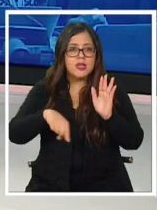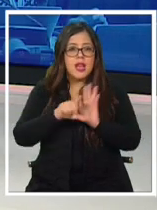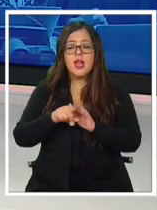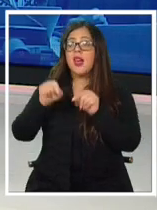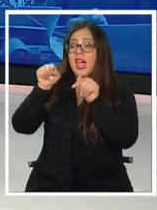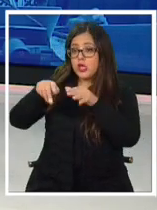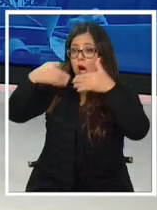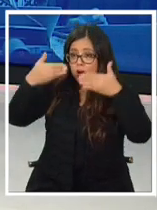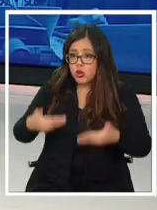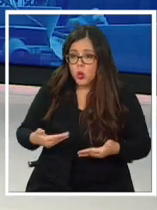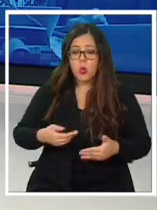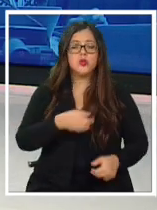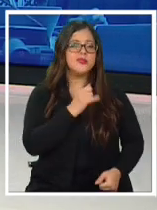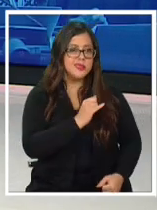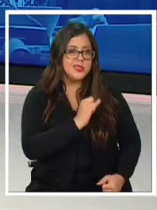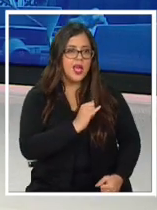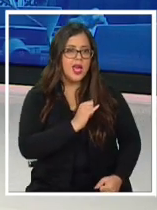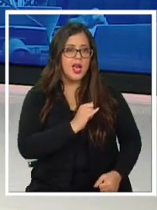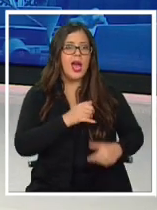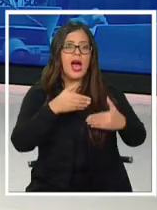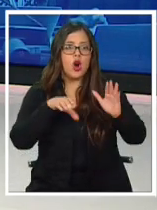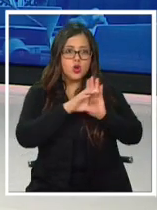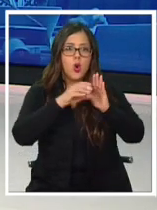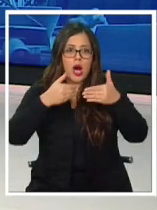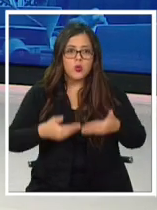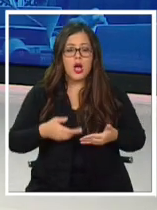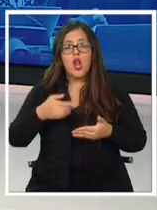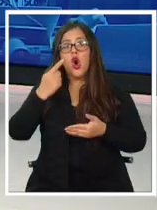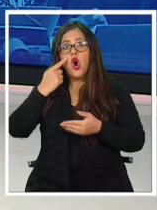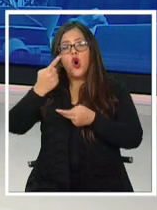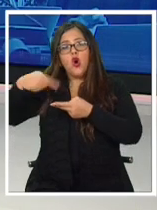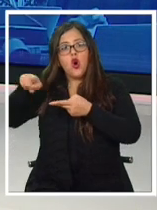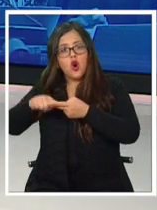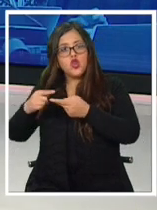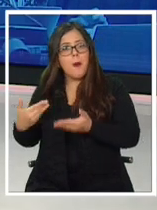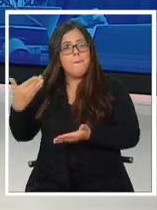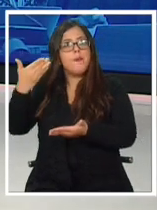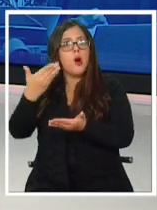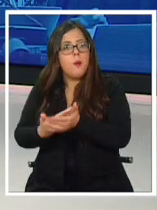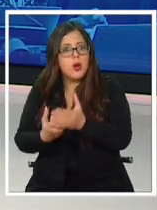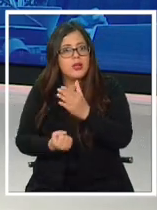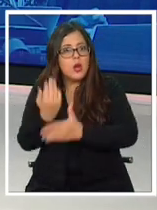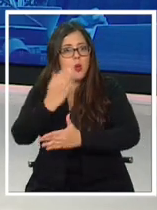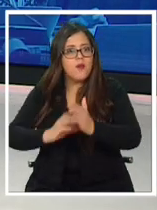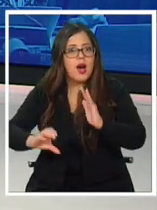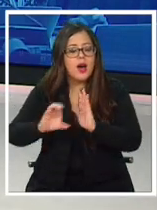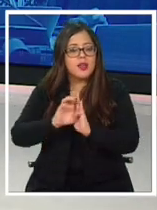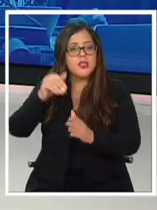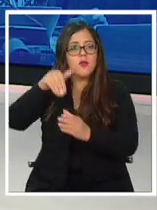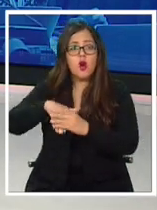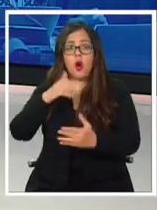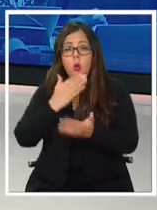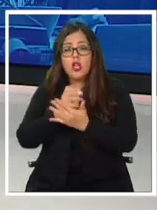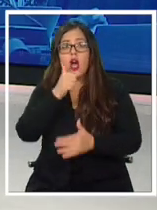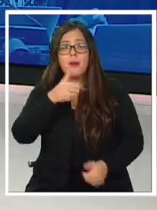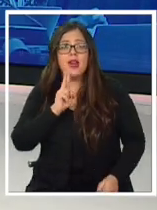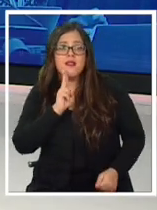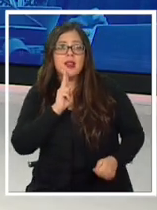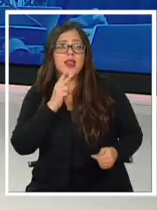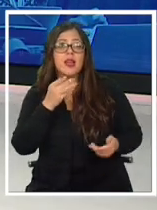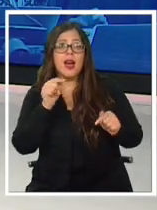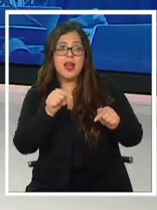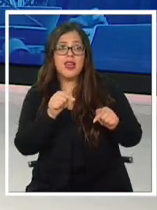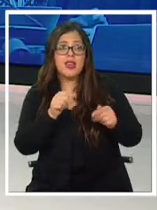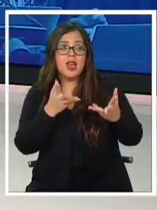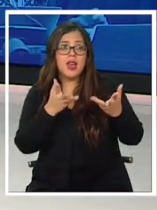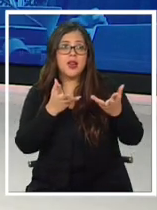lo que hay ahora. Esto es lo que hay ahora, la Constitución actual. Y vamos a la propuesta constitucional que se vota durante este día viernes. Propuesta de la